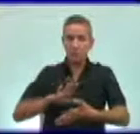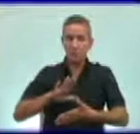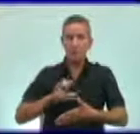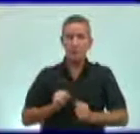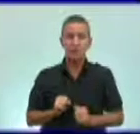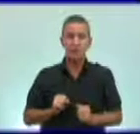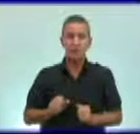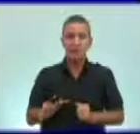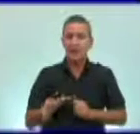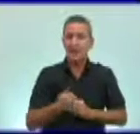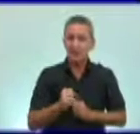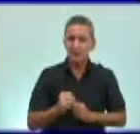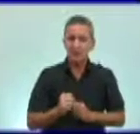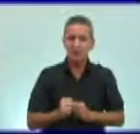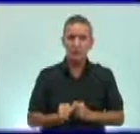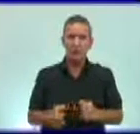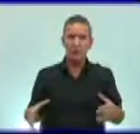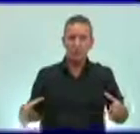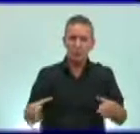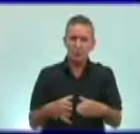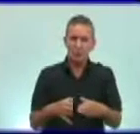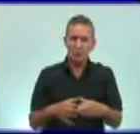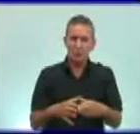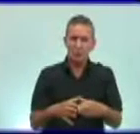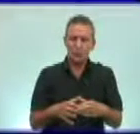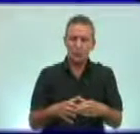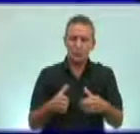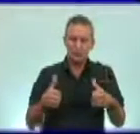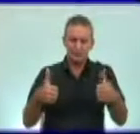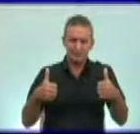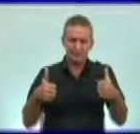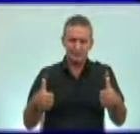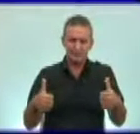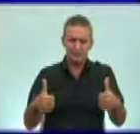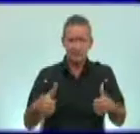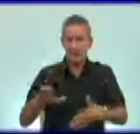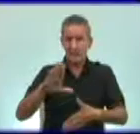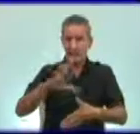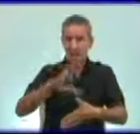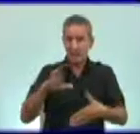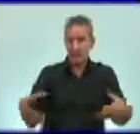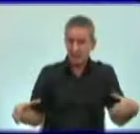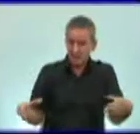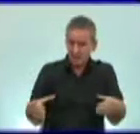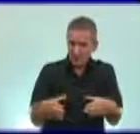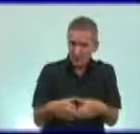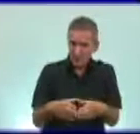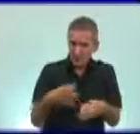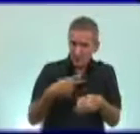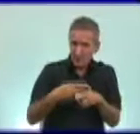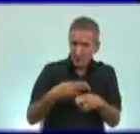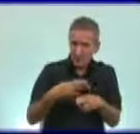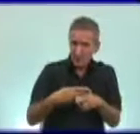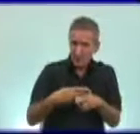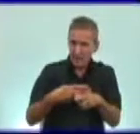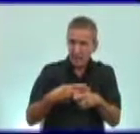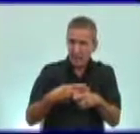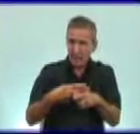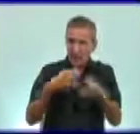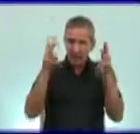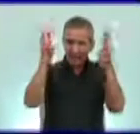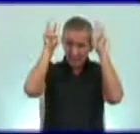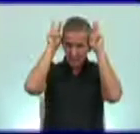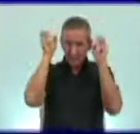una perfecta unidad. La América así unida podrá llamarse la reina de las